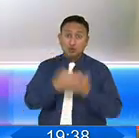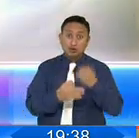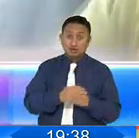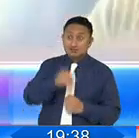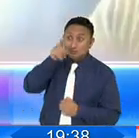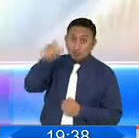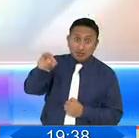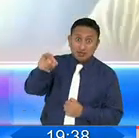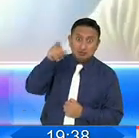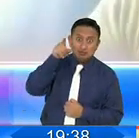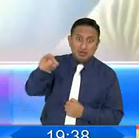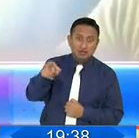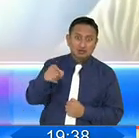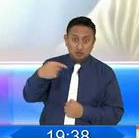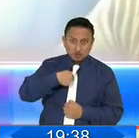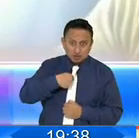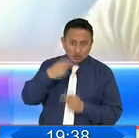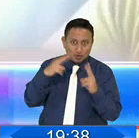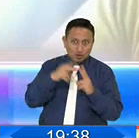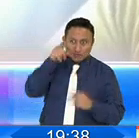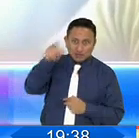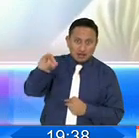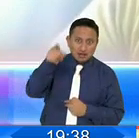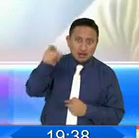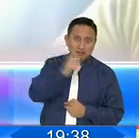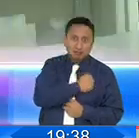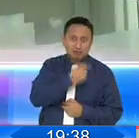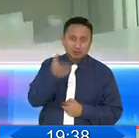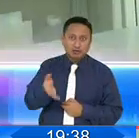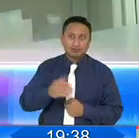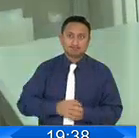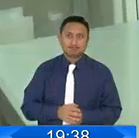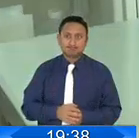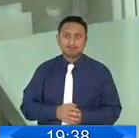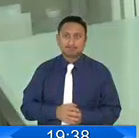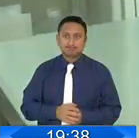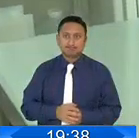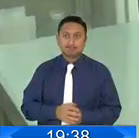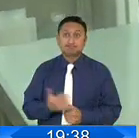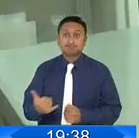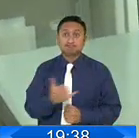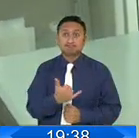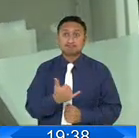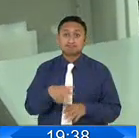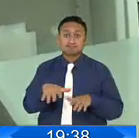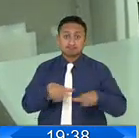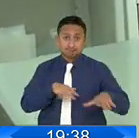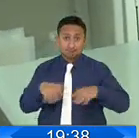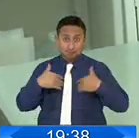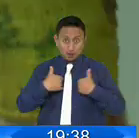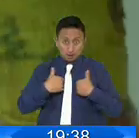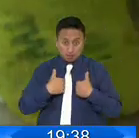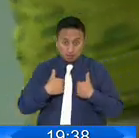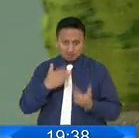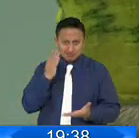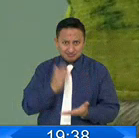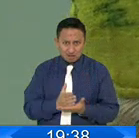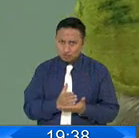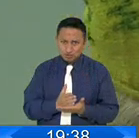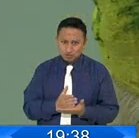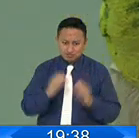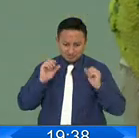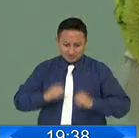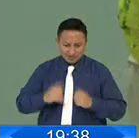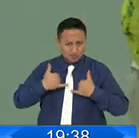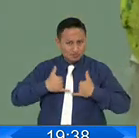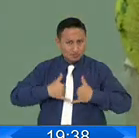es él, físicamente yo lo reconozco como el dueño del perro. Desde Acción Animal se comenta que no se detuvieron ante las acciones legales, que buscaron por